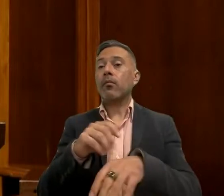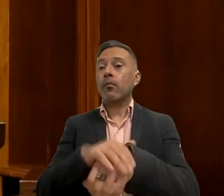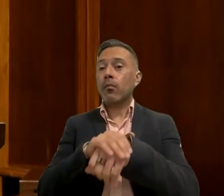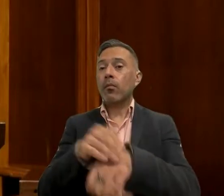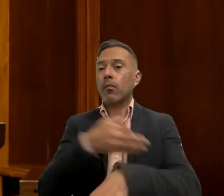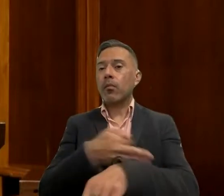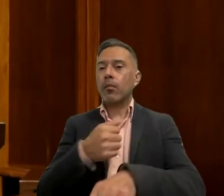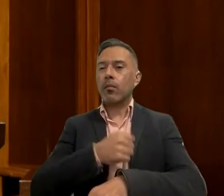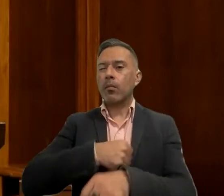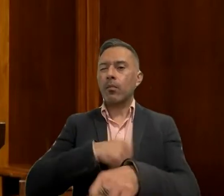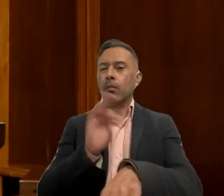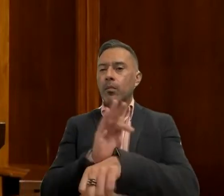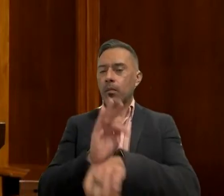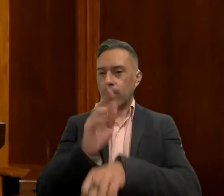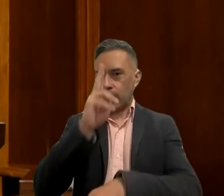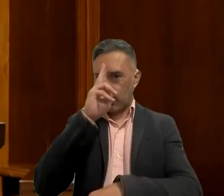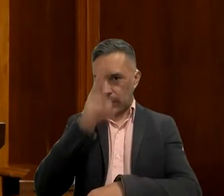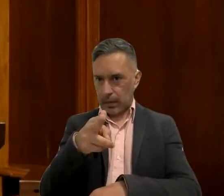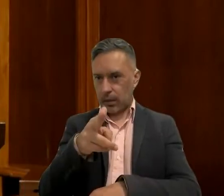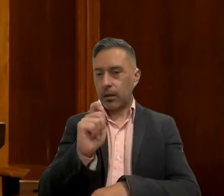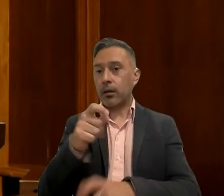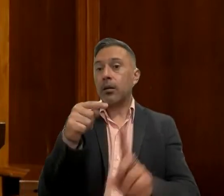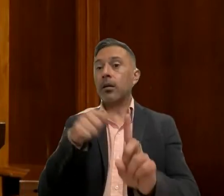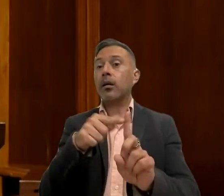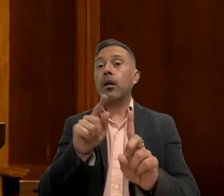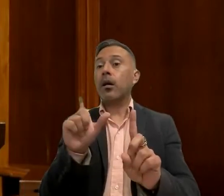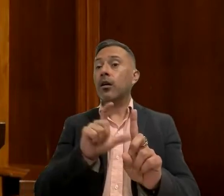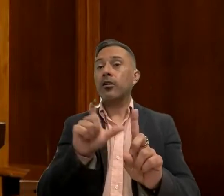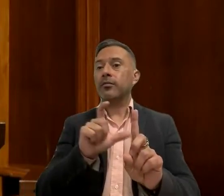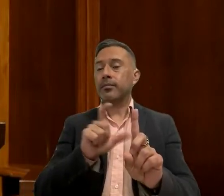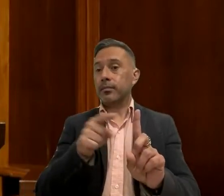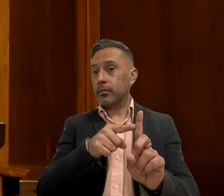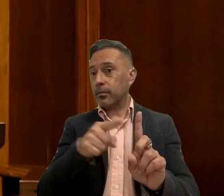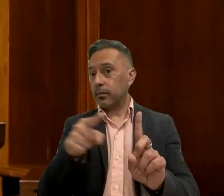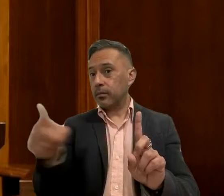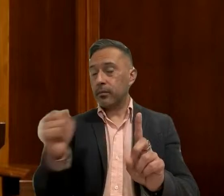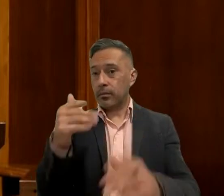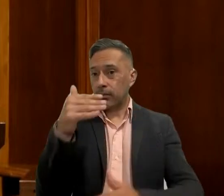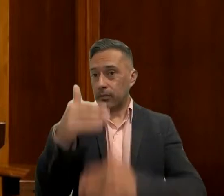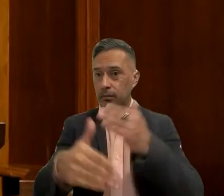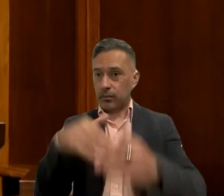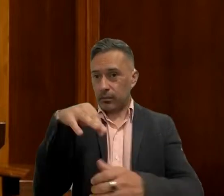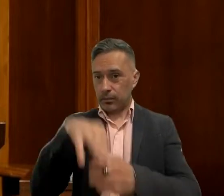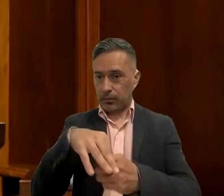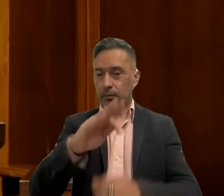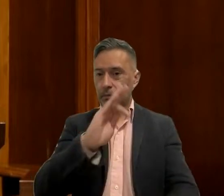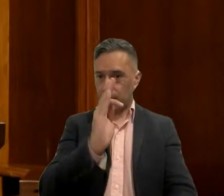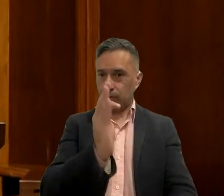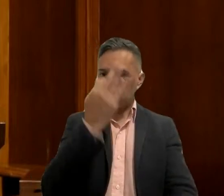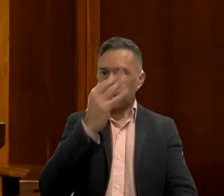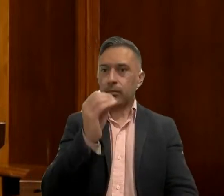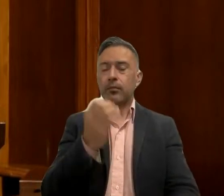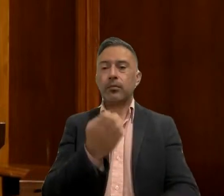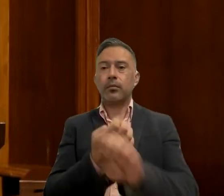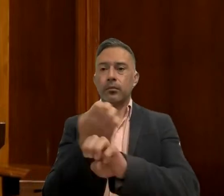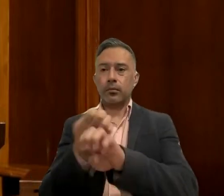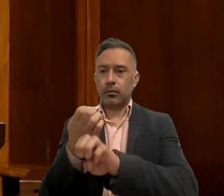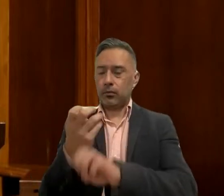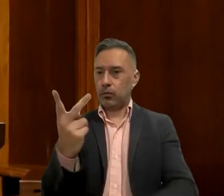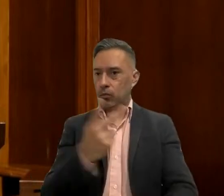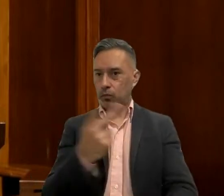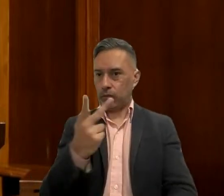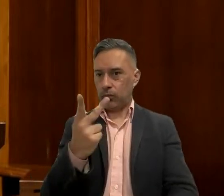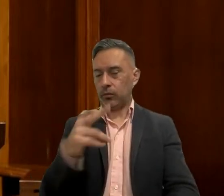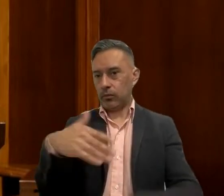electoral, serán aplicables a partir de los procesos electorales, tanto federales como locales, a celebrarse